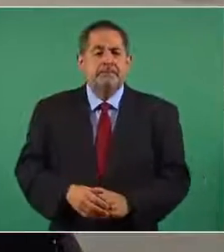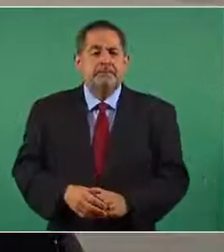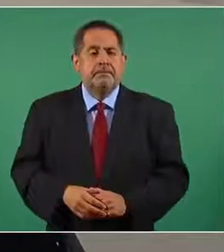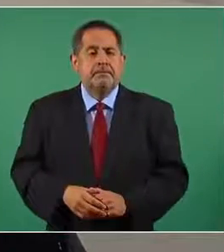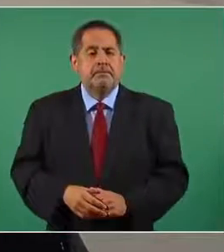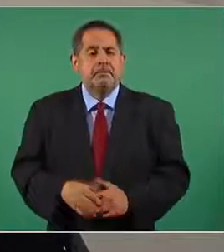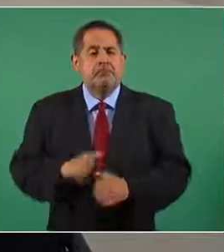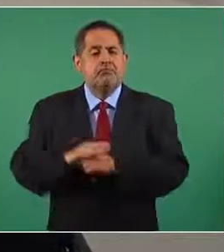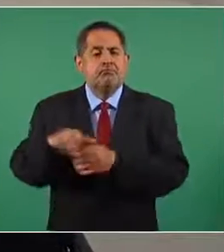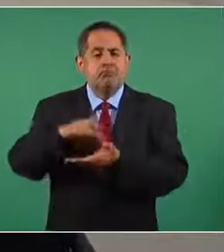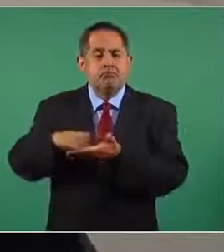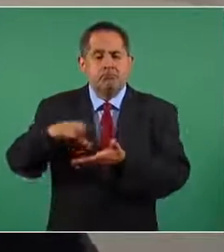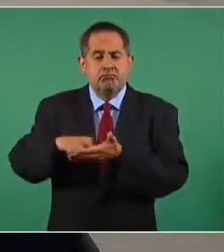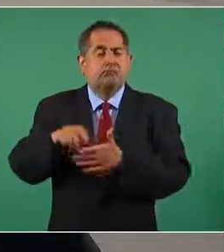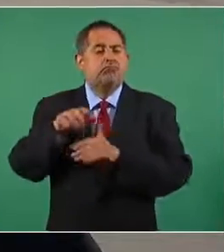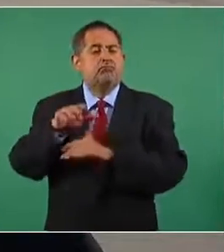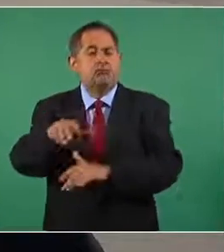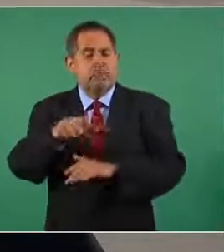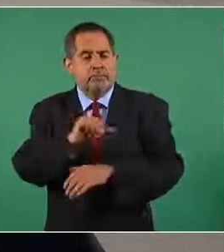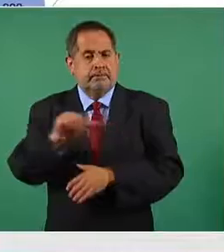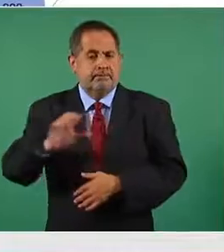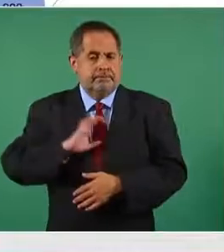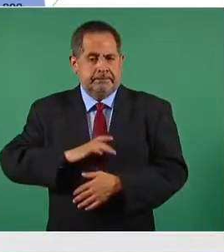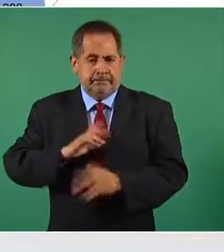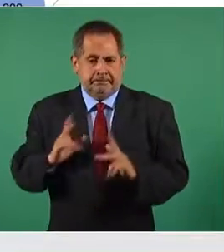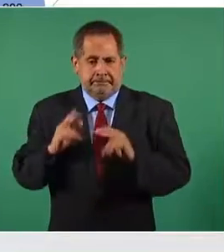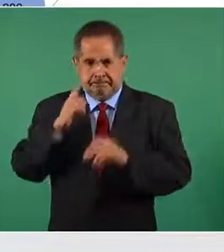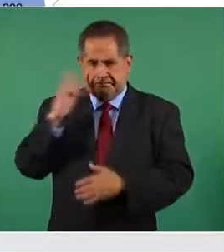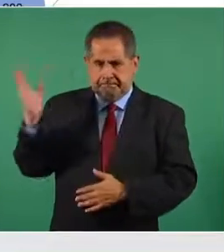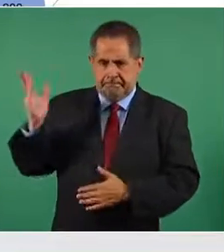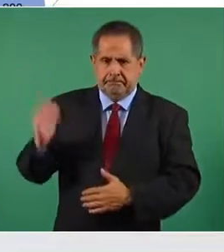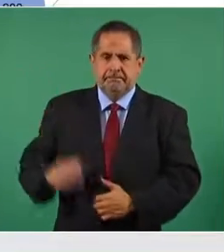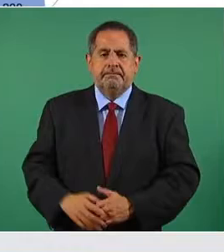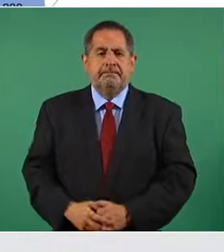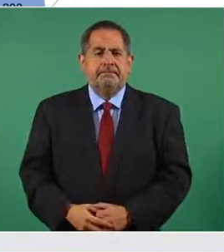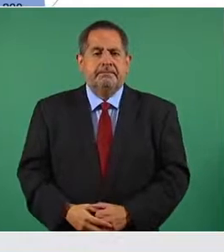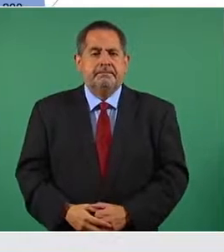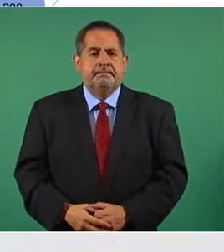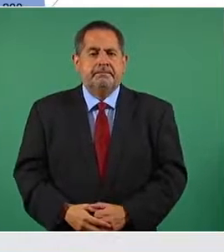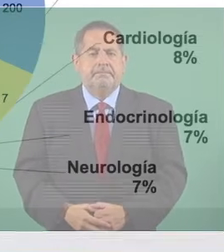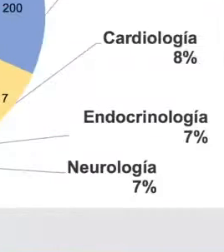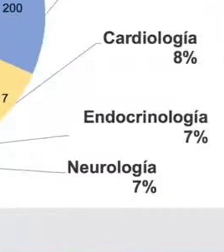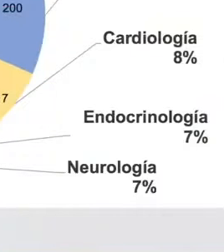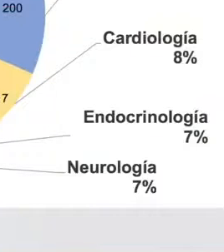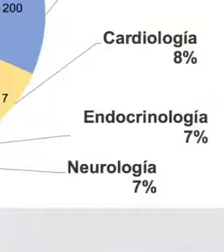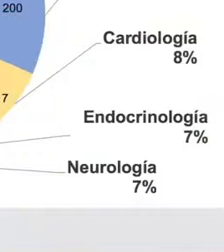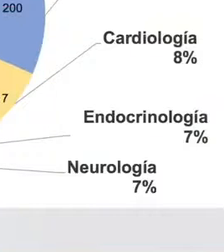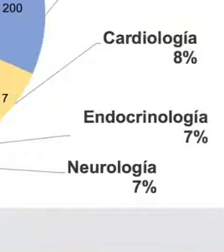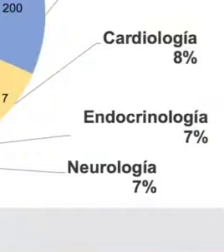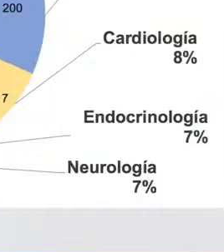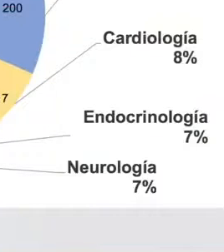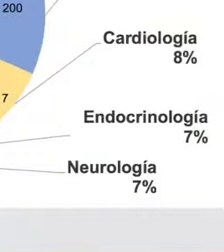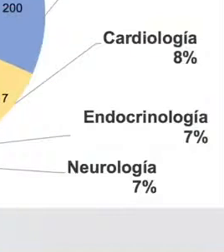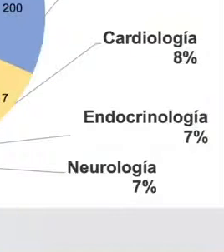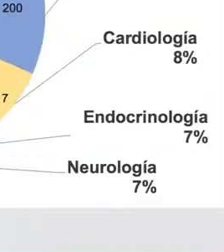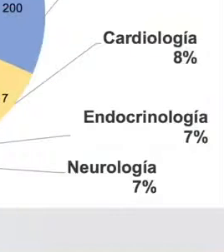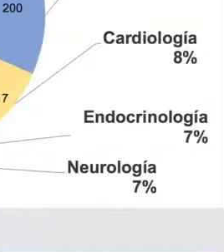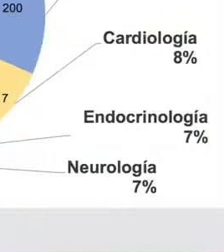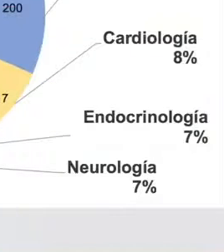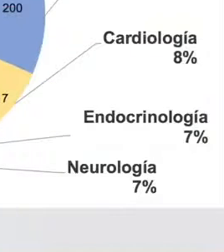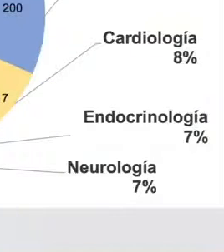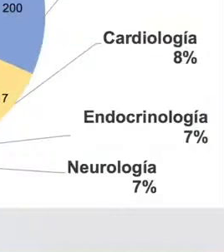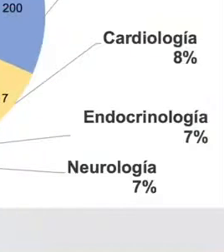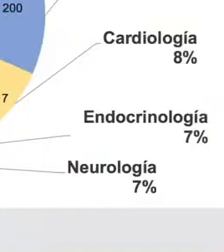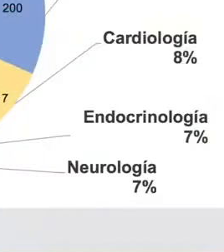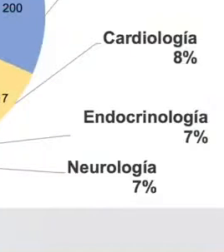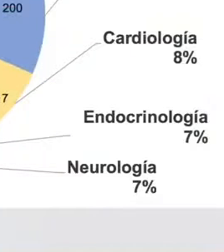los medicamentos oncológicos, ustedes ya conocen esto, y los 22 diferentes tipos por especialidad médica que